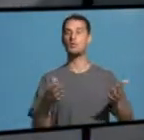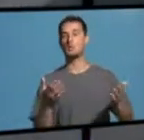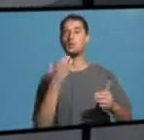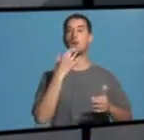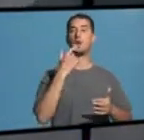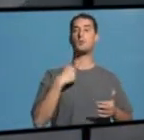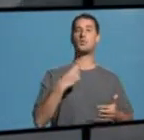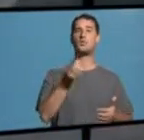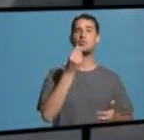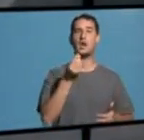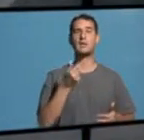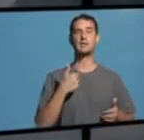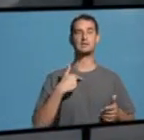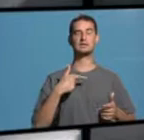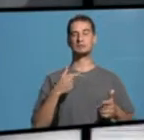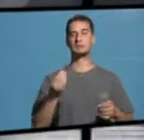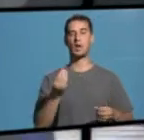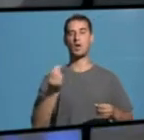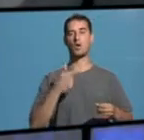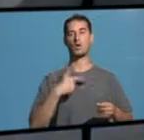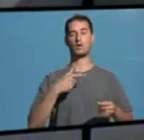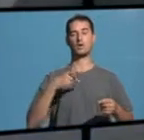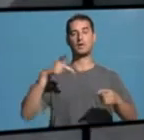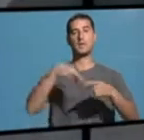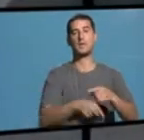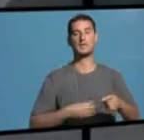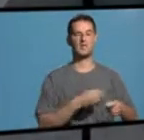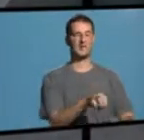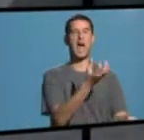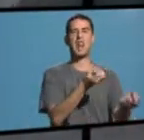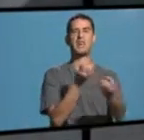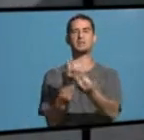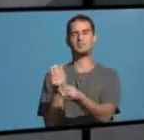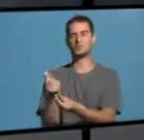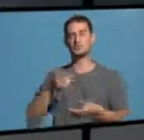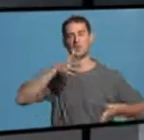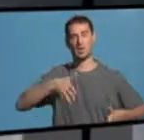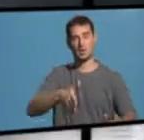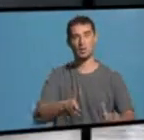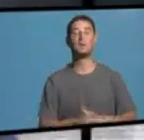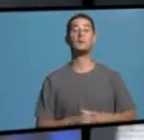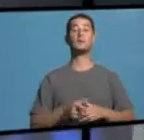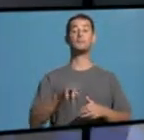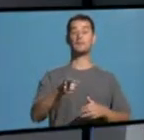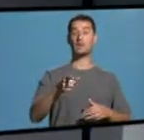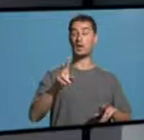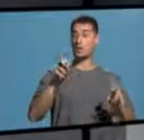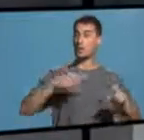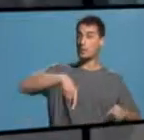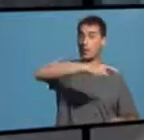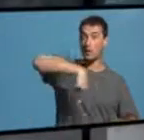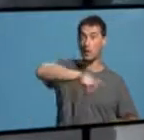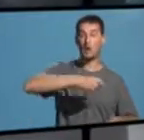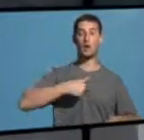de los nutrientes, lo que garantizamos eliminándolos es que no se va a generar algas en el río. A nova edar que pode depurar a auga residual